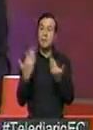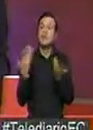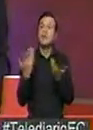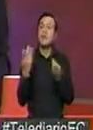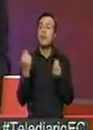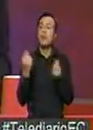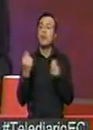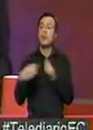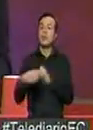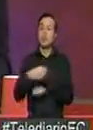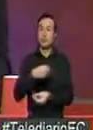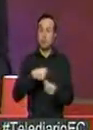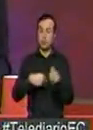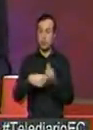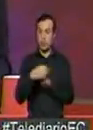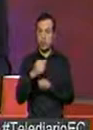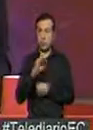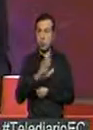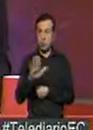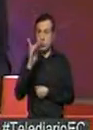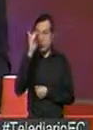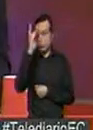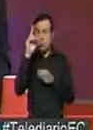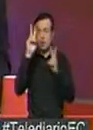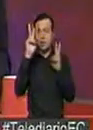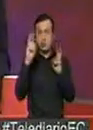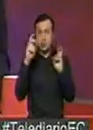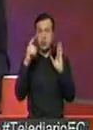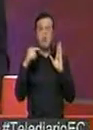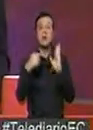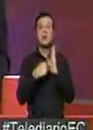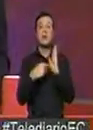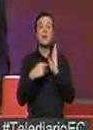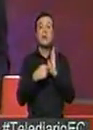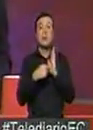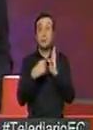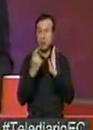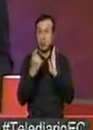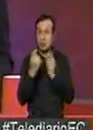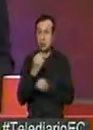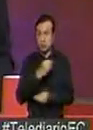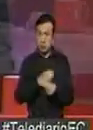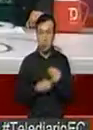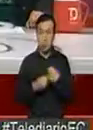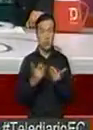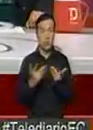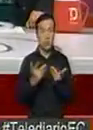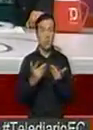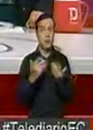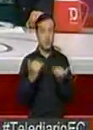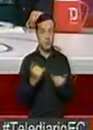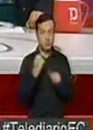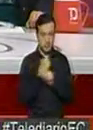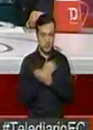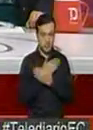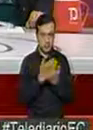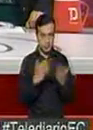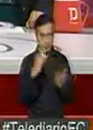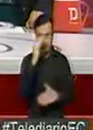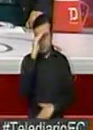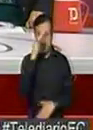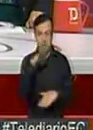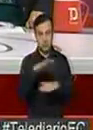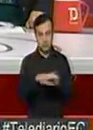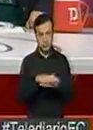devolución de los montos que se les adeuda por concepto de cobro al impuesto agregado. César García nos amplía esta información. Buenas